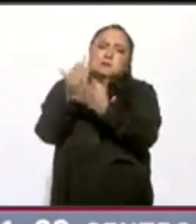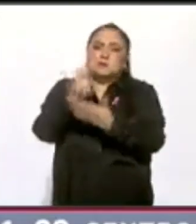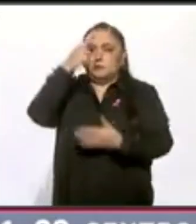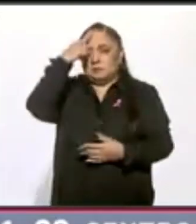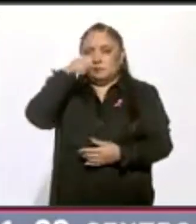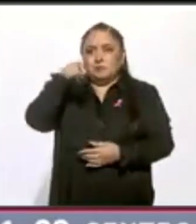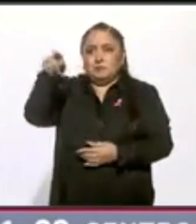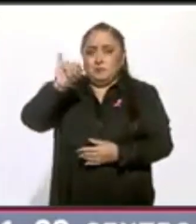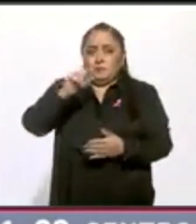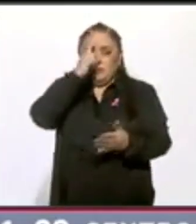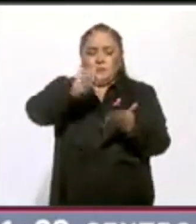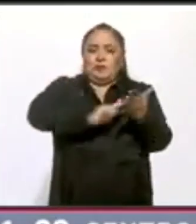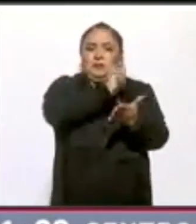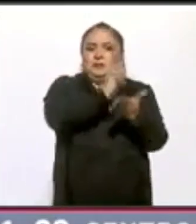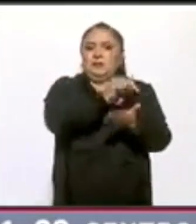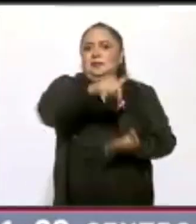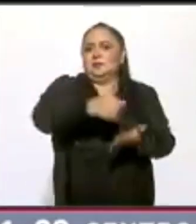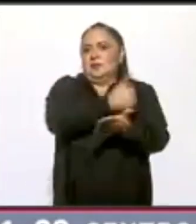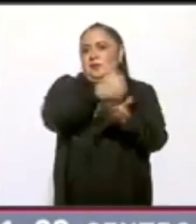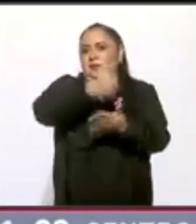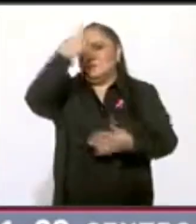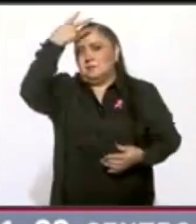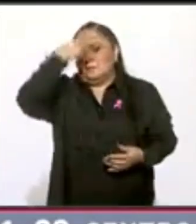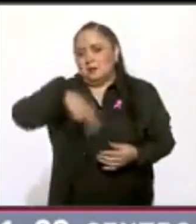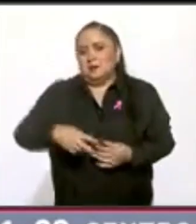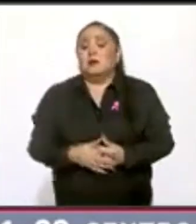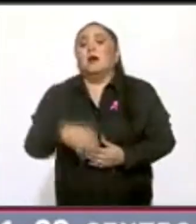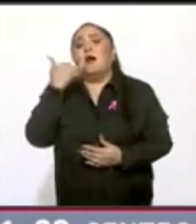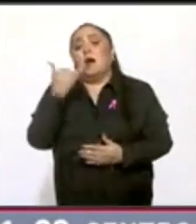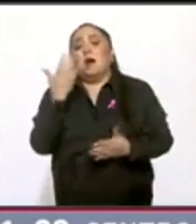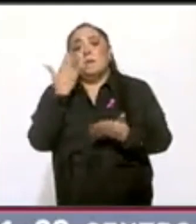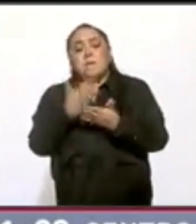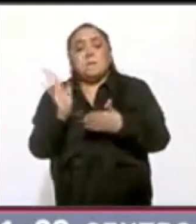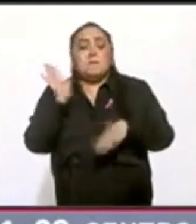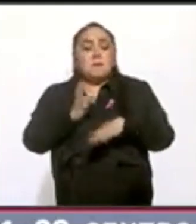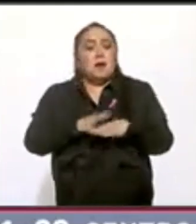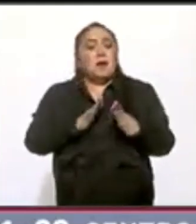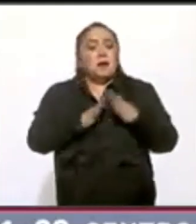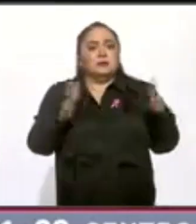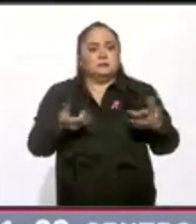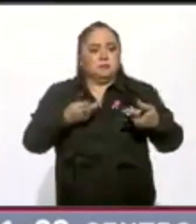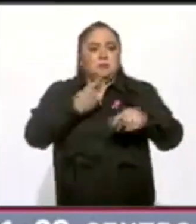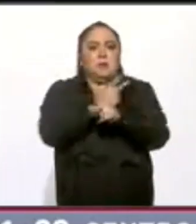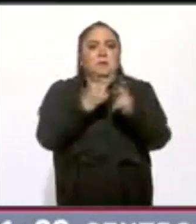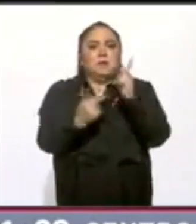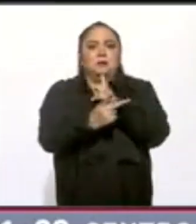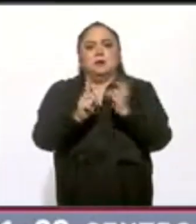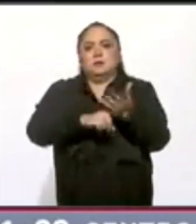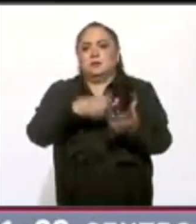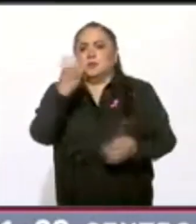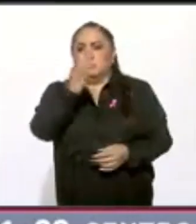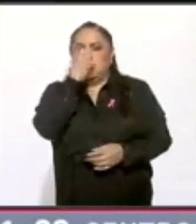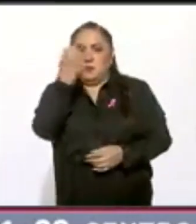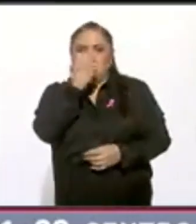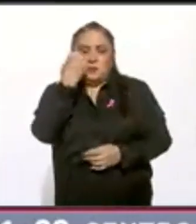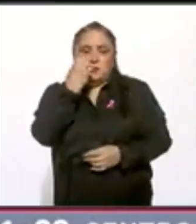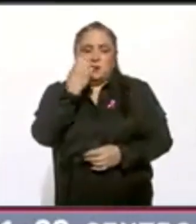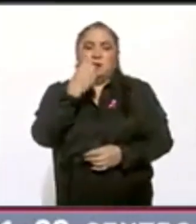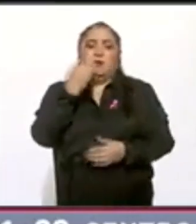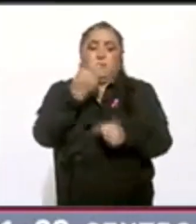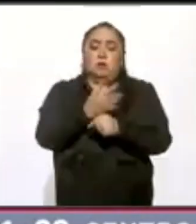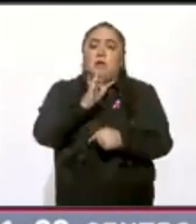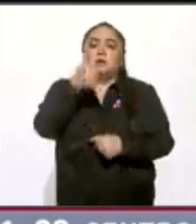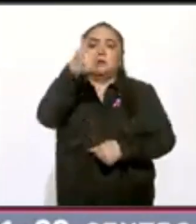parte de la Constitución de la Ciudad de México. Además, ampliamos las preparatorias del Instituto de Educación Media Superior, ya son